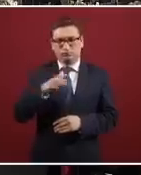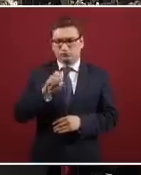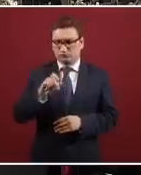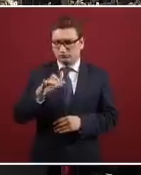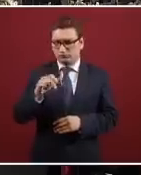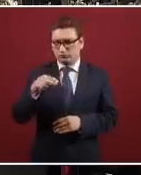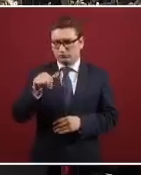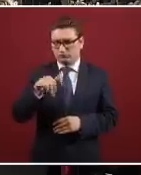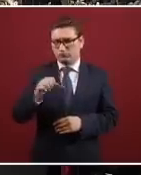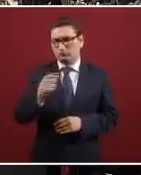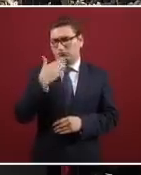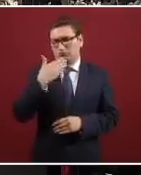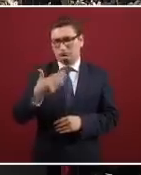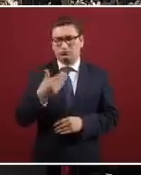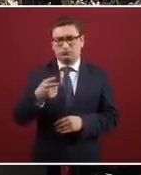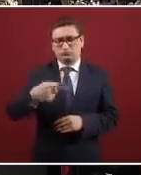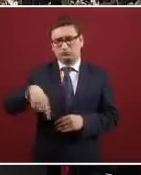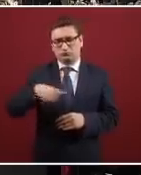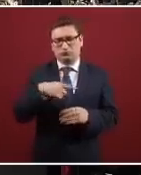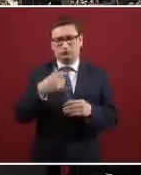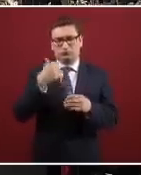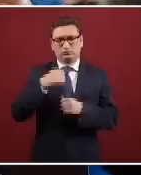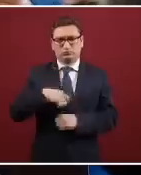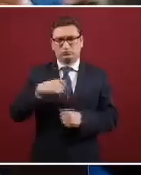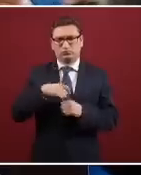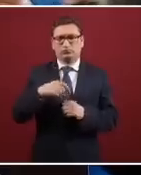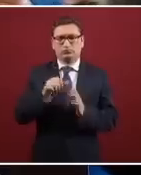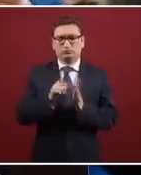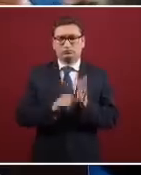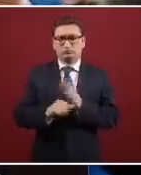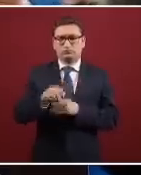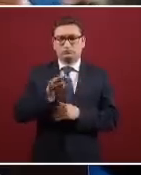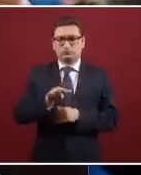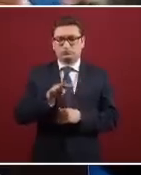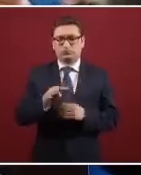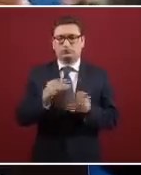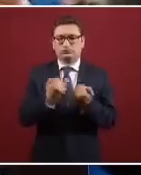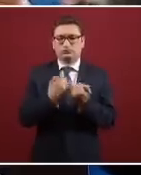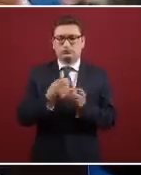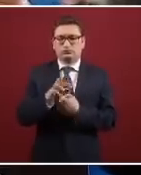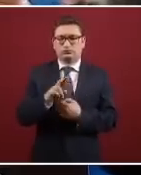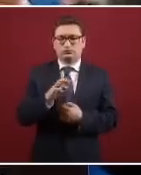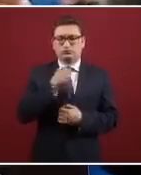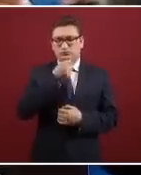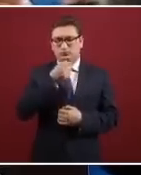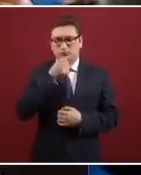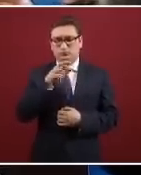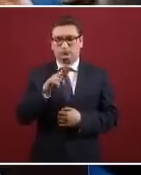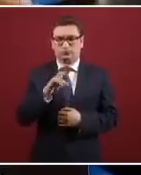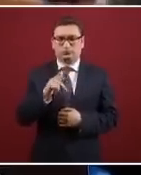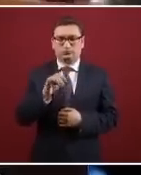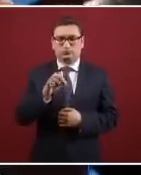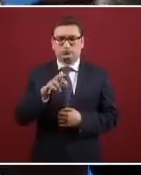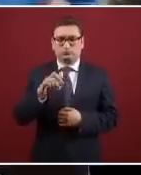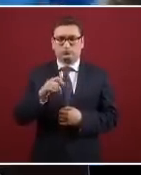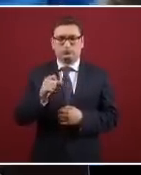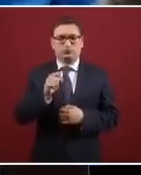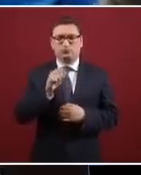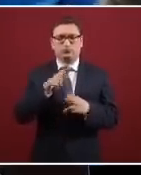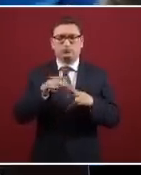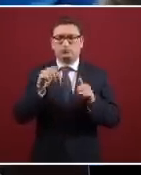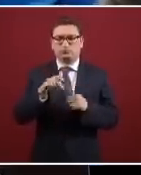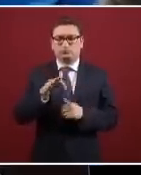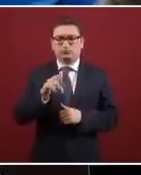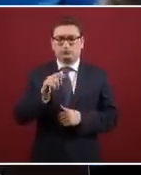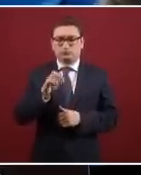y de los organismos Artículo 19 y Reporteros Sin Fronteras, porque creo que usted dimensiona